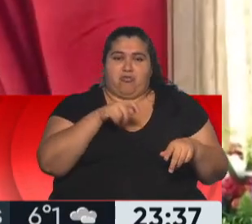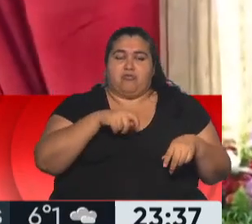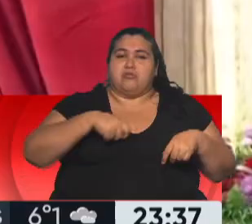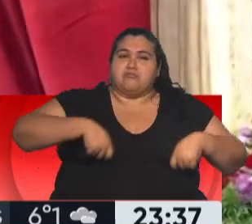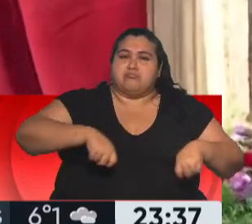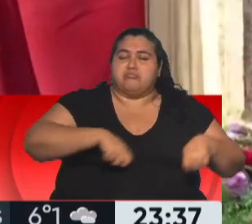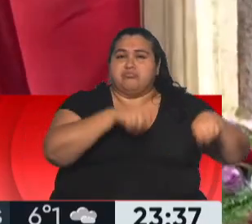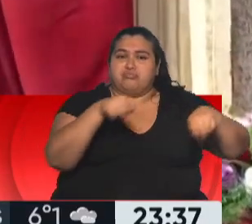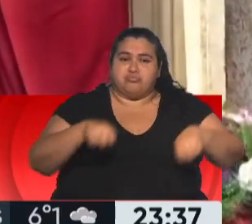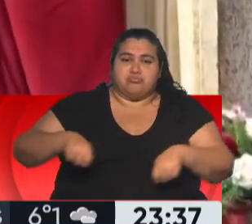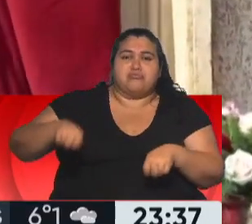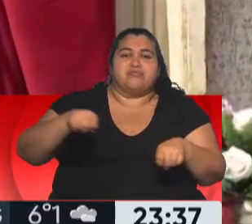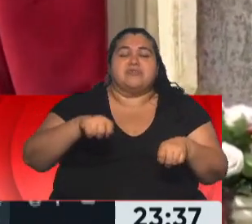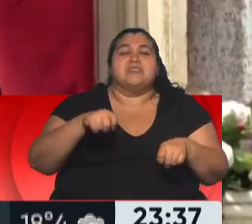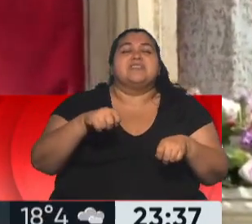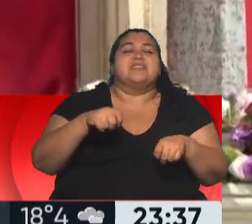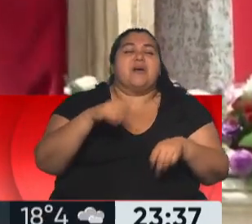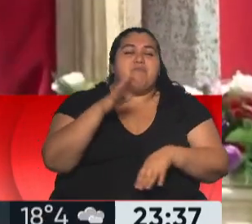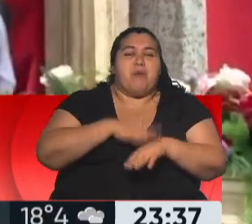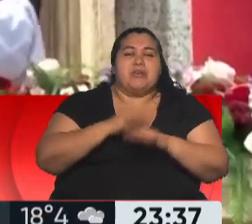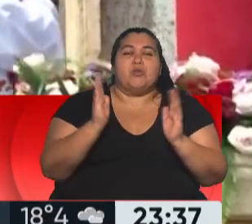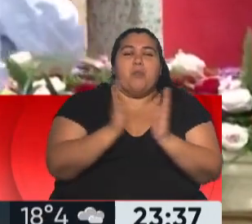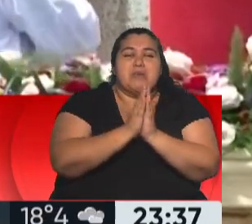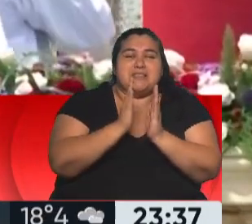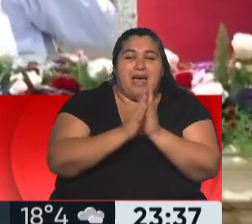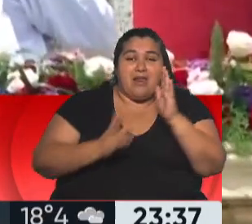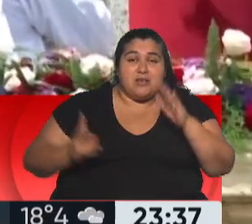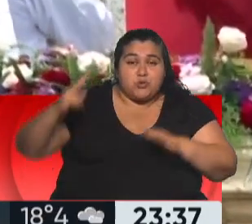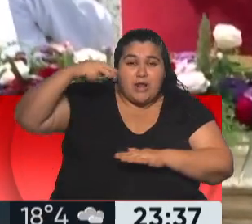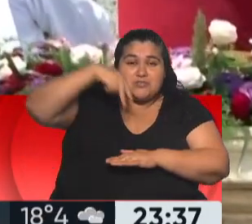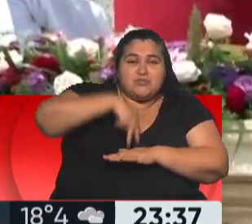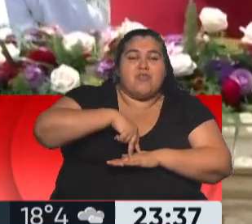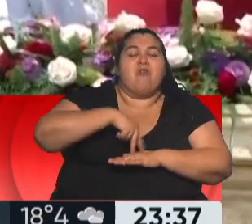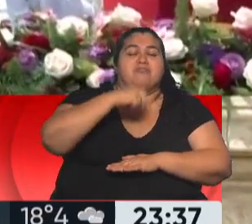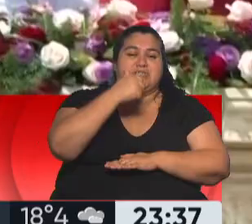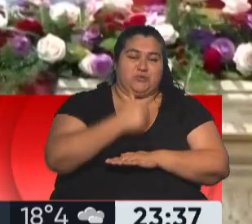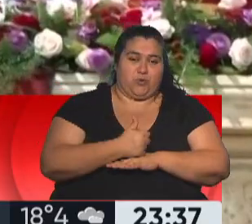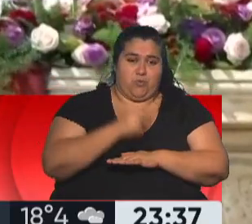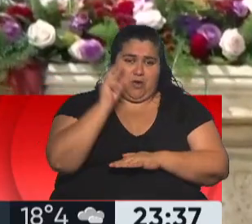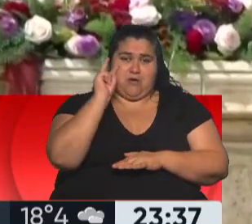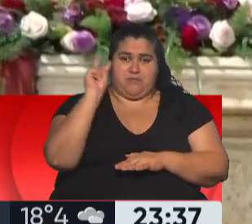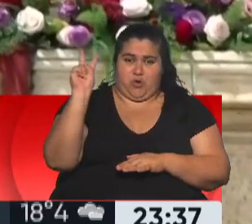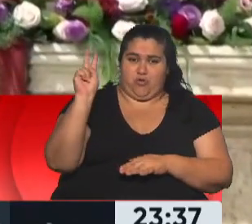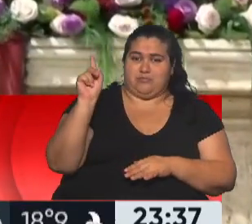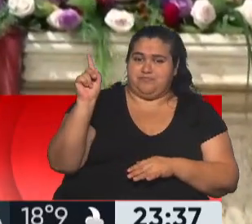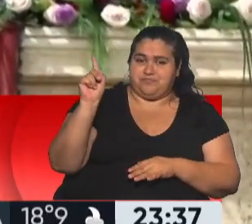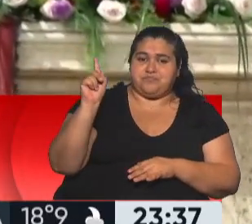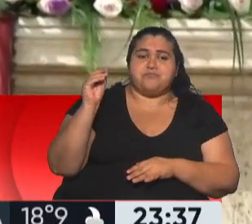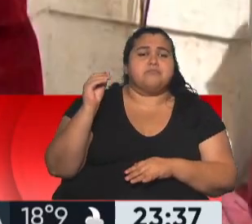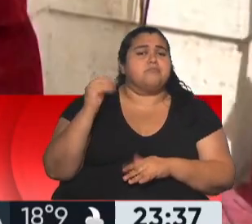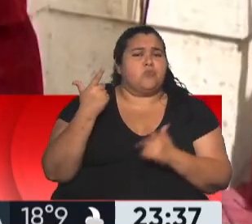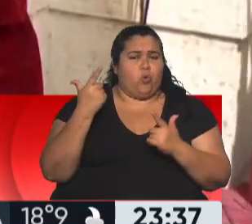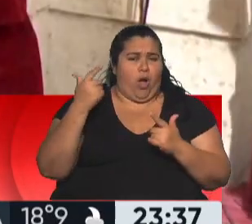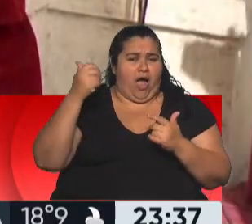la misa por el domingo de Pascua. Ahí está la imagen, mirá. Sí, estaba, como lo ven, en silla de ruedas, allí va a aparecer, sin las cánulas